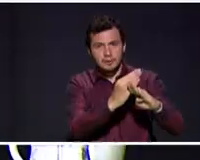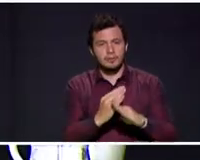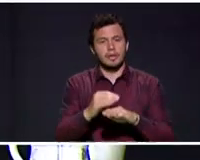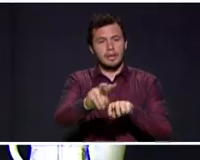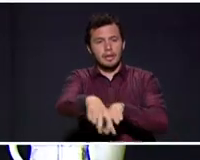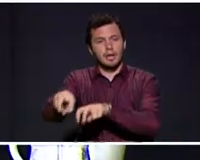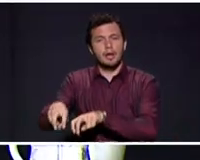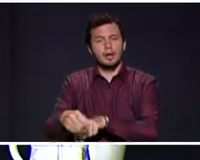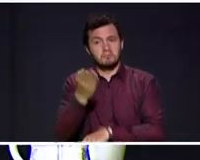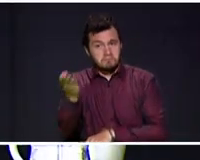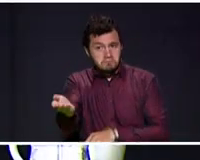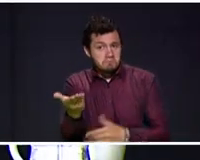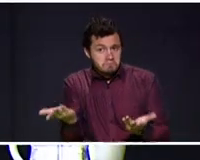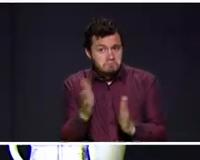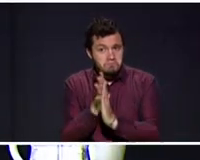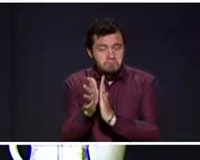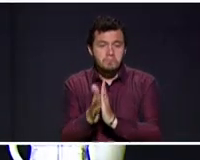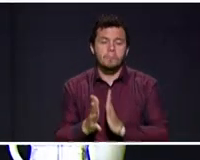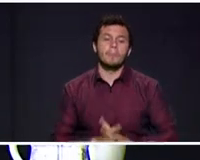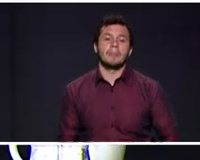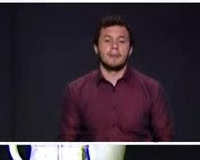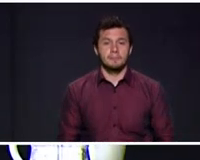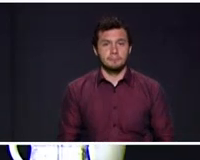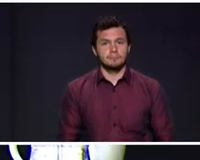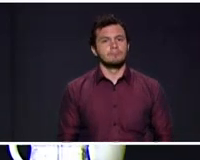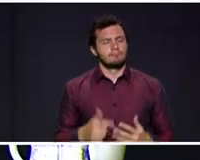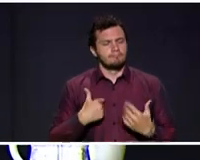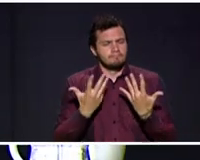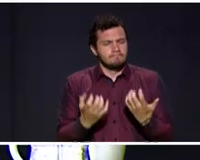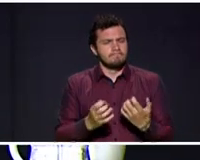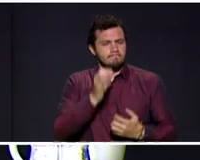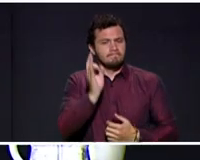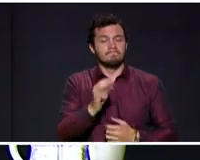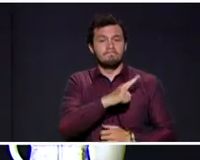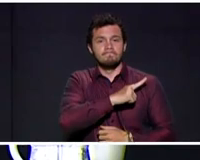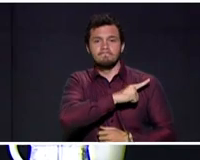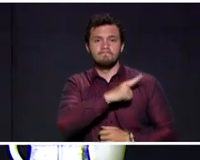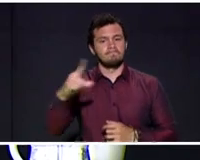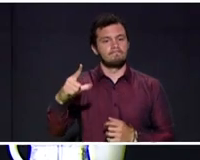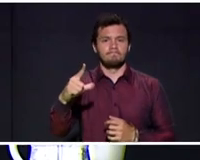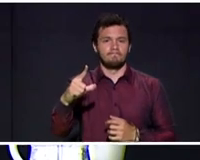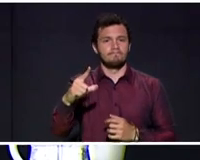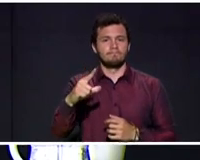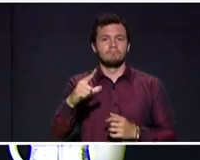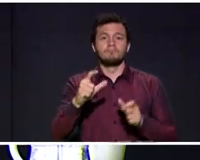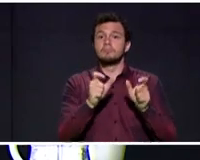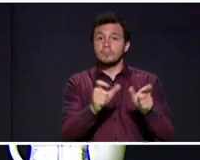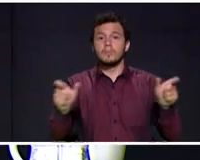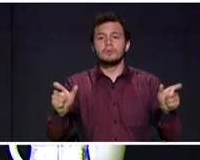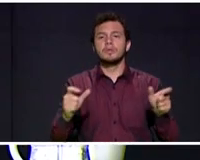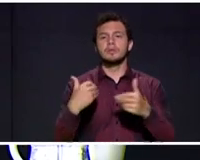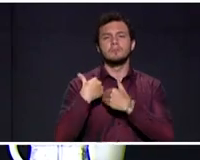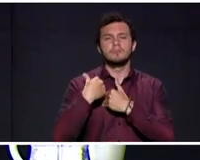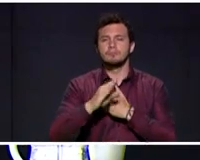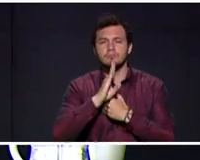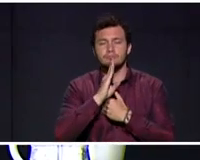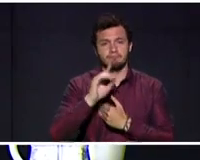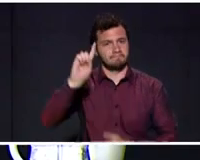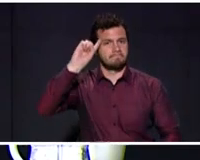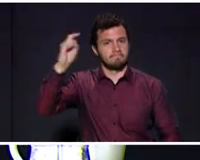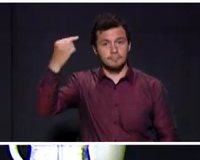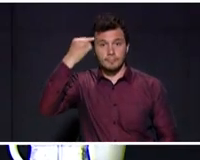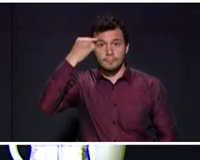yo propongo ejercer un liderazgo civil de la seguridad eso tiene que estar en manos del gobernador y por supuesto